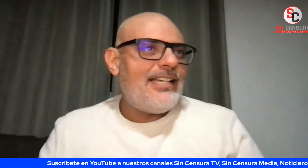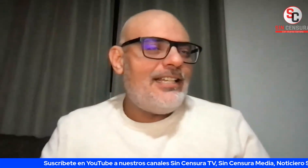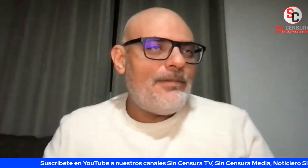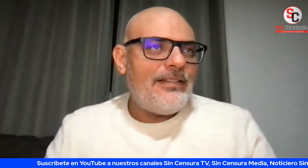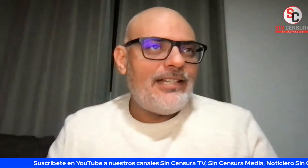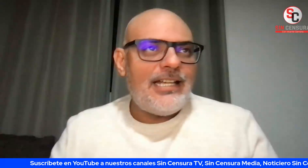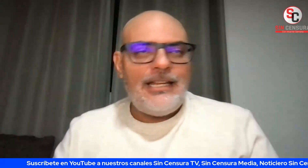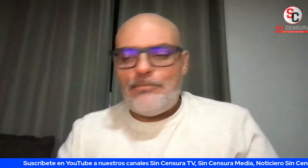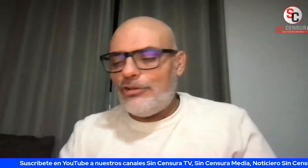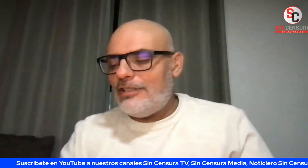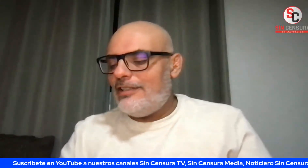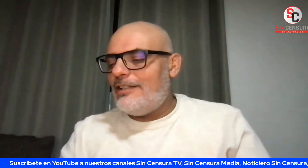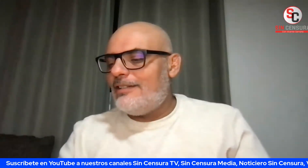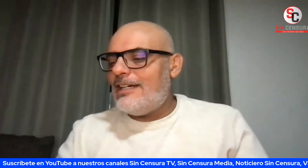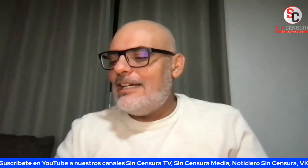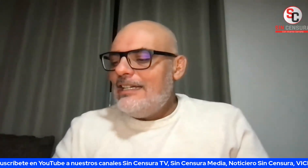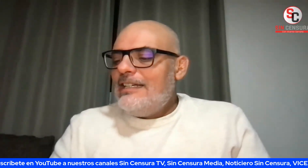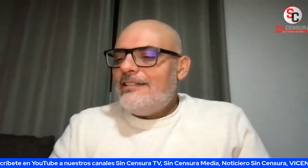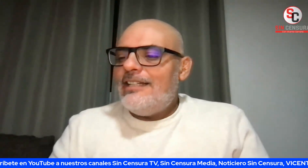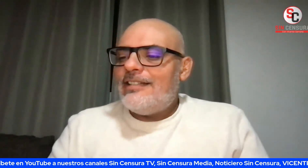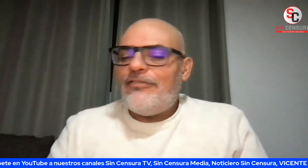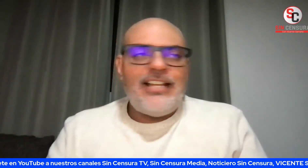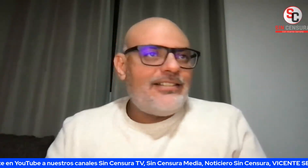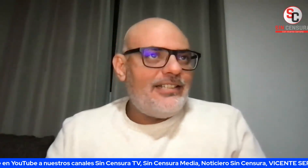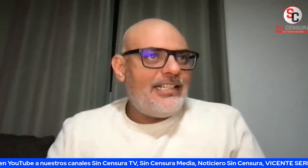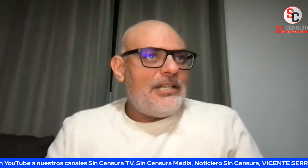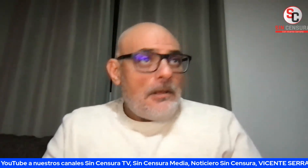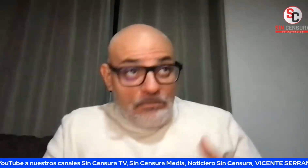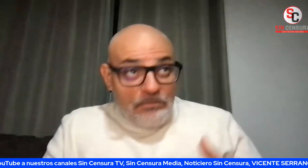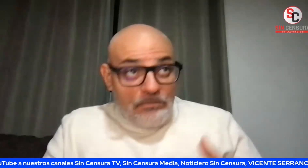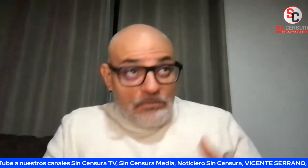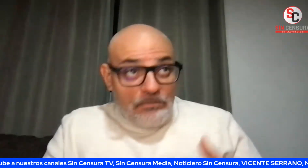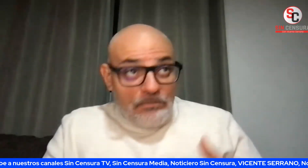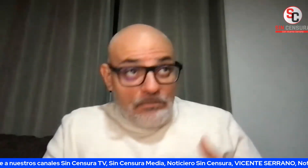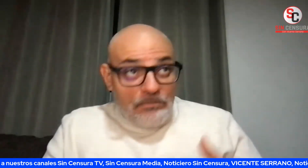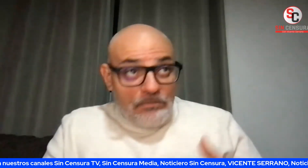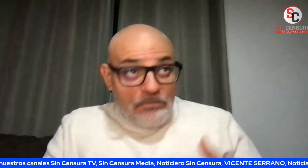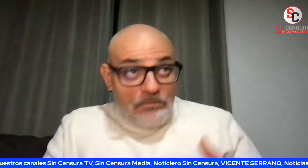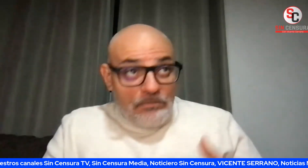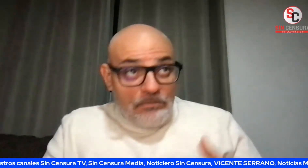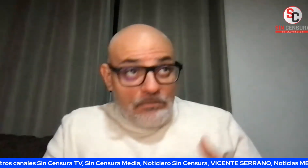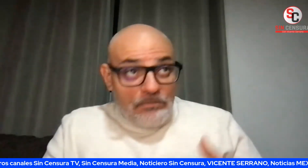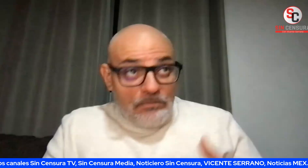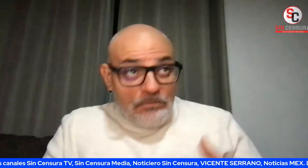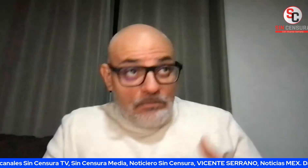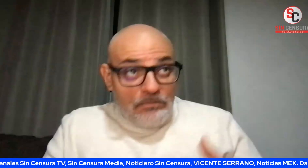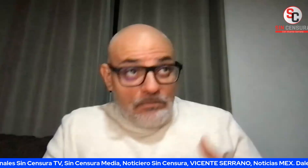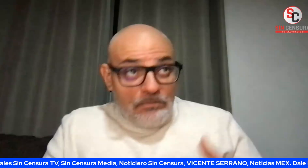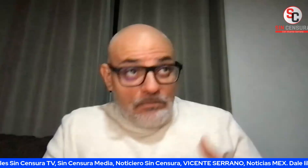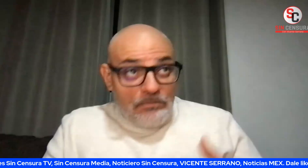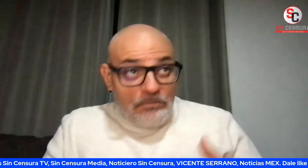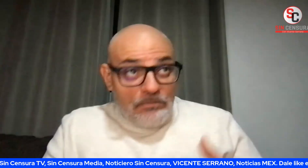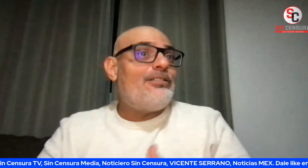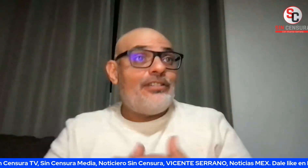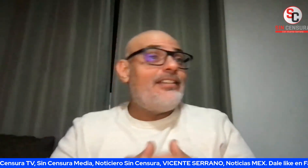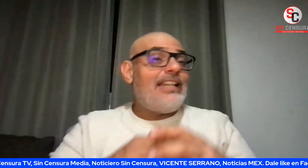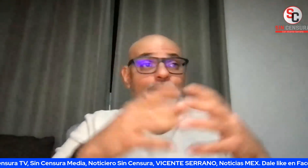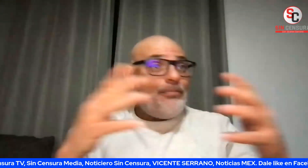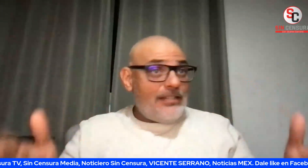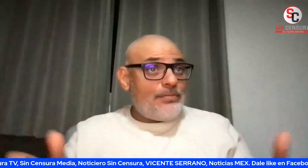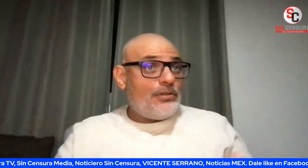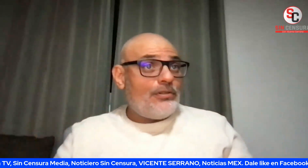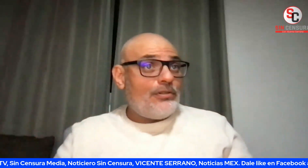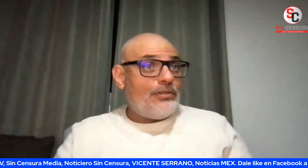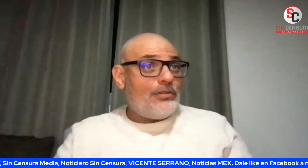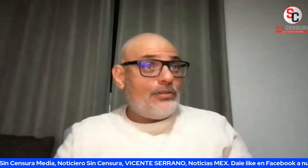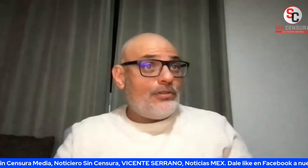vendían esa hipótesis, de esa frase de viene el cambio, ahora sí va a haber un cambio y va a haber cambio, y entonces era